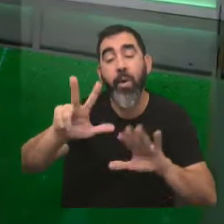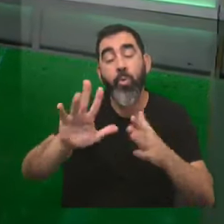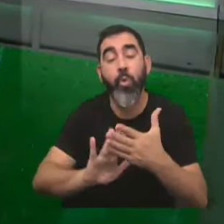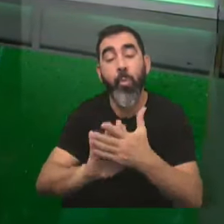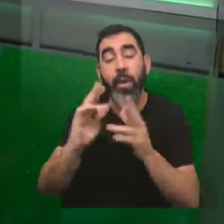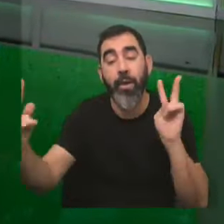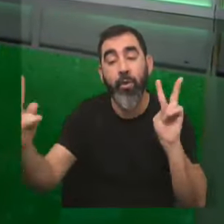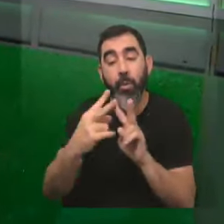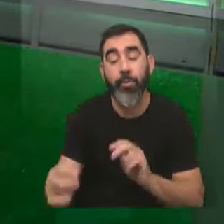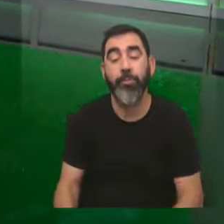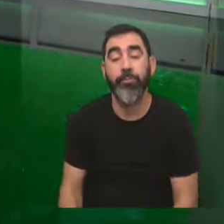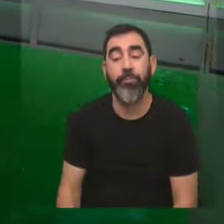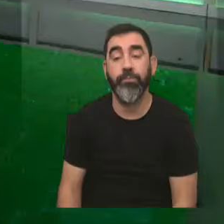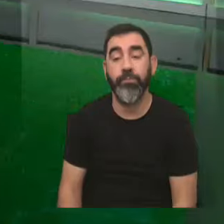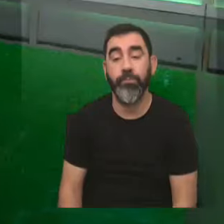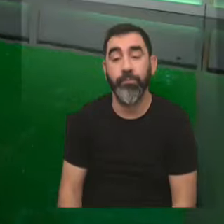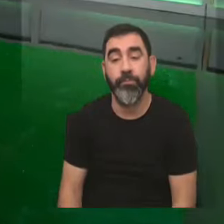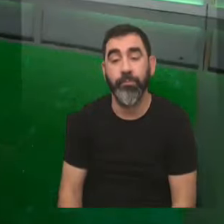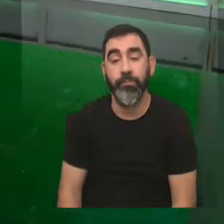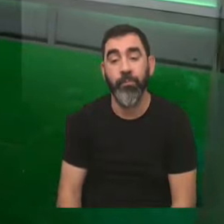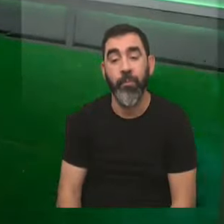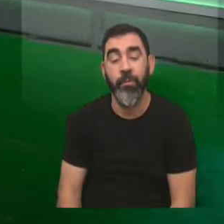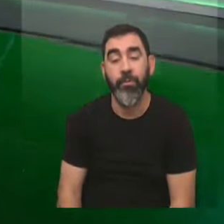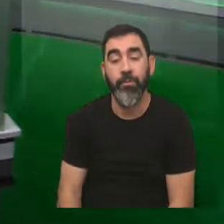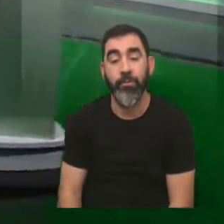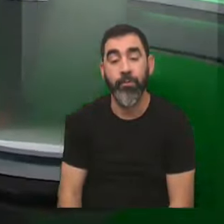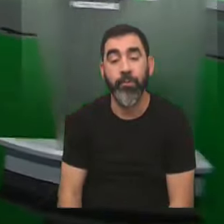o mañana a las 8 a primera hora que pasen bien Hasta